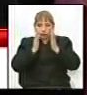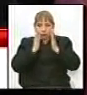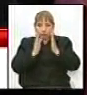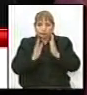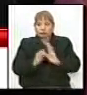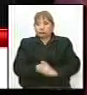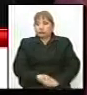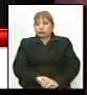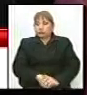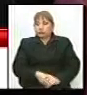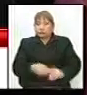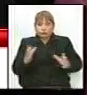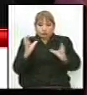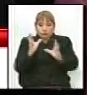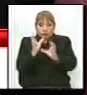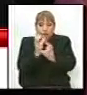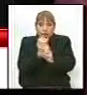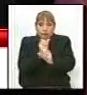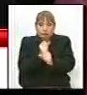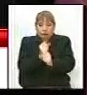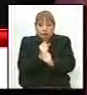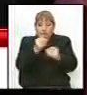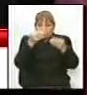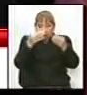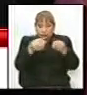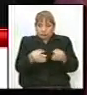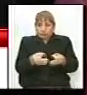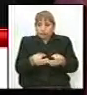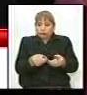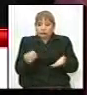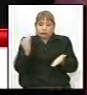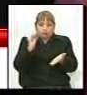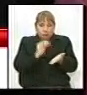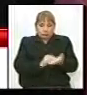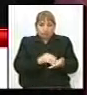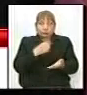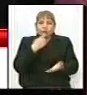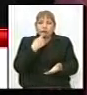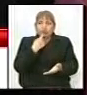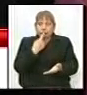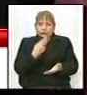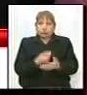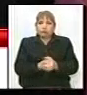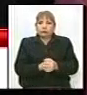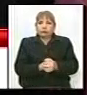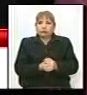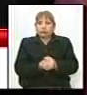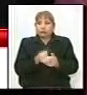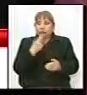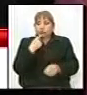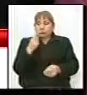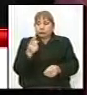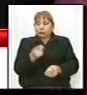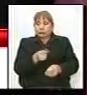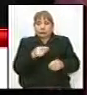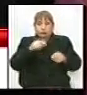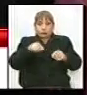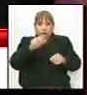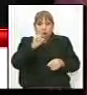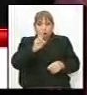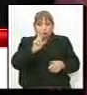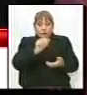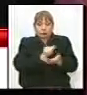las conclusiones la toma de decisiones. Vuelvo a insistir en que han sido en estos dos